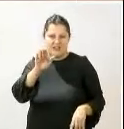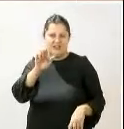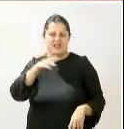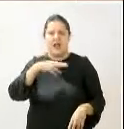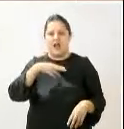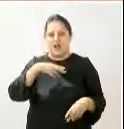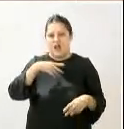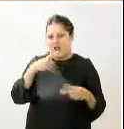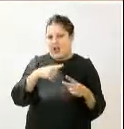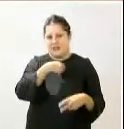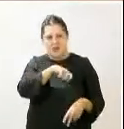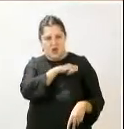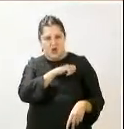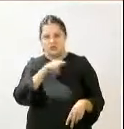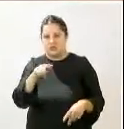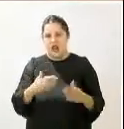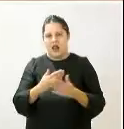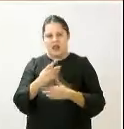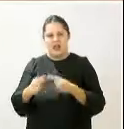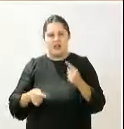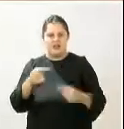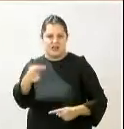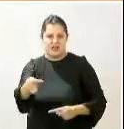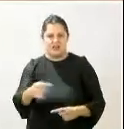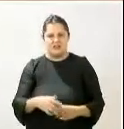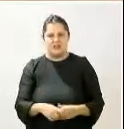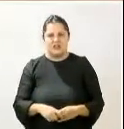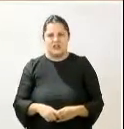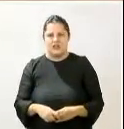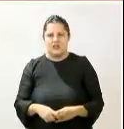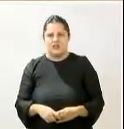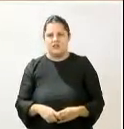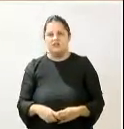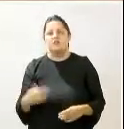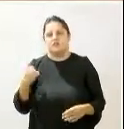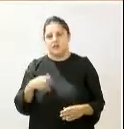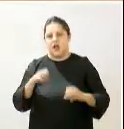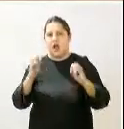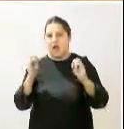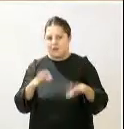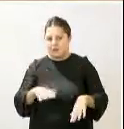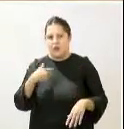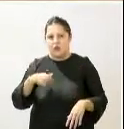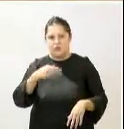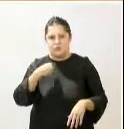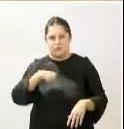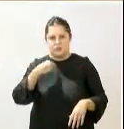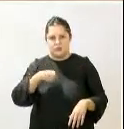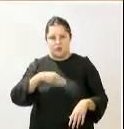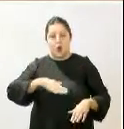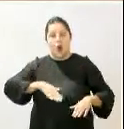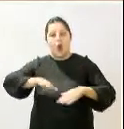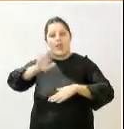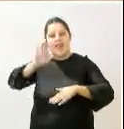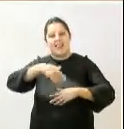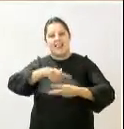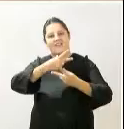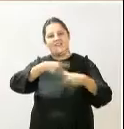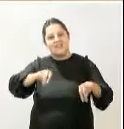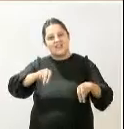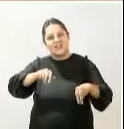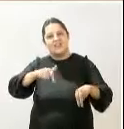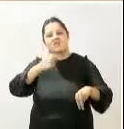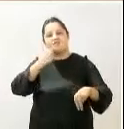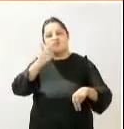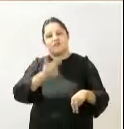que cuando al día siguiente de que fuera abandonado el campo por los nazis, fueron liberados por